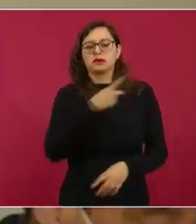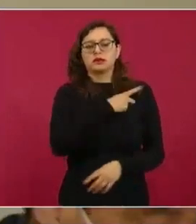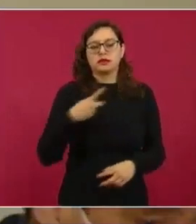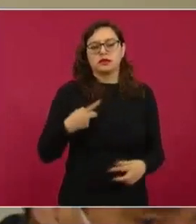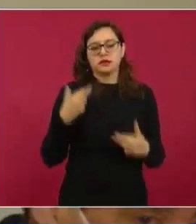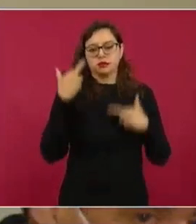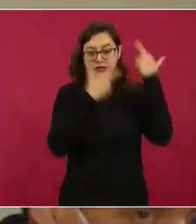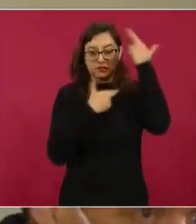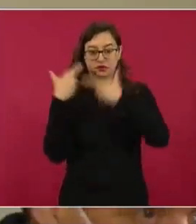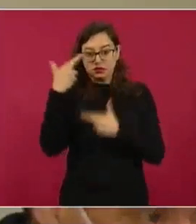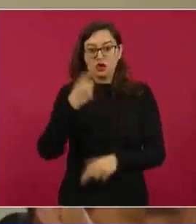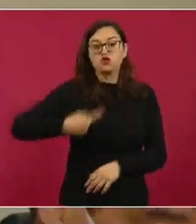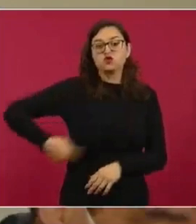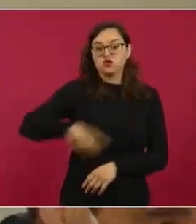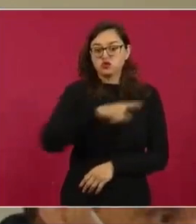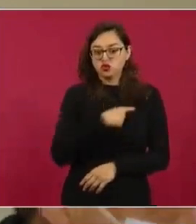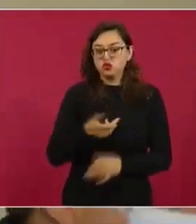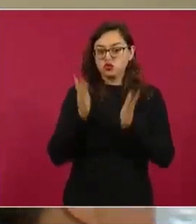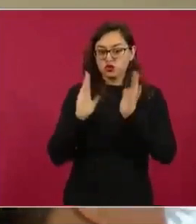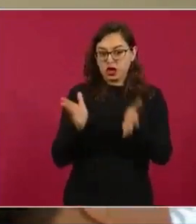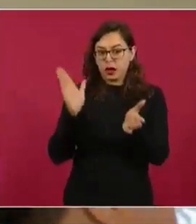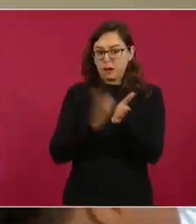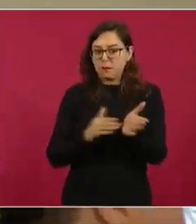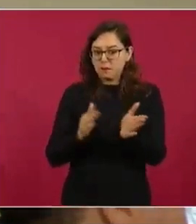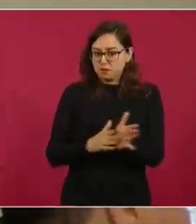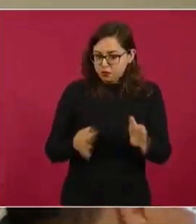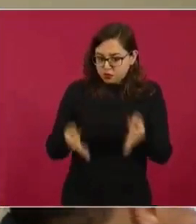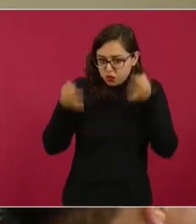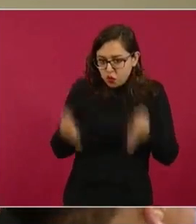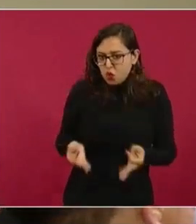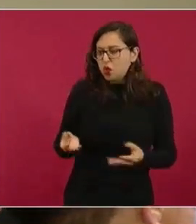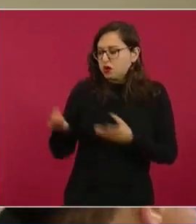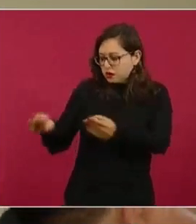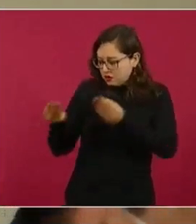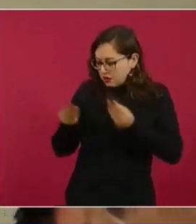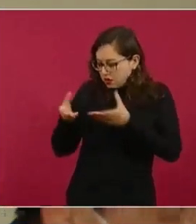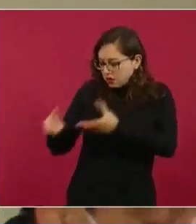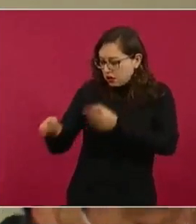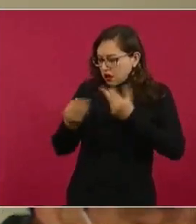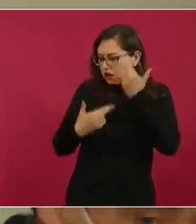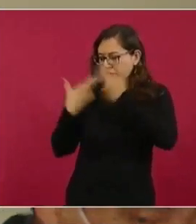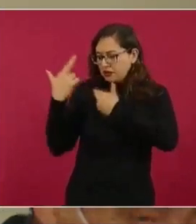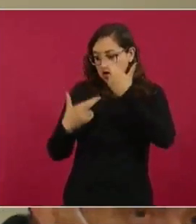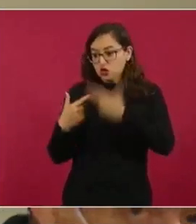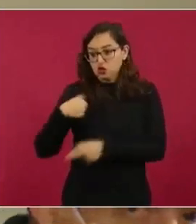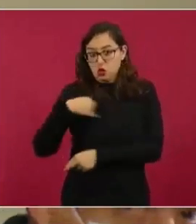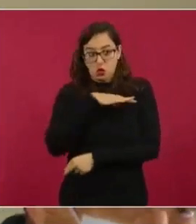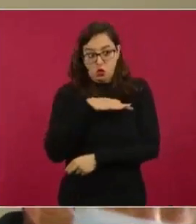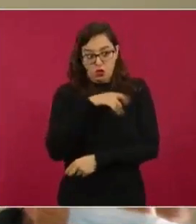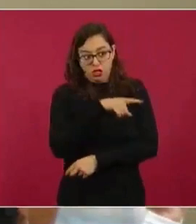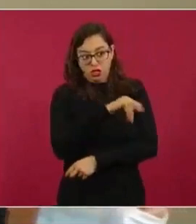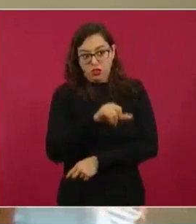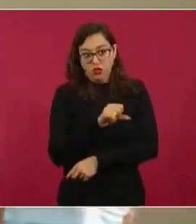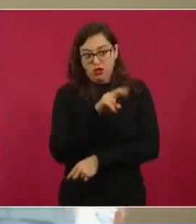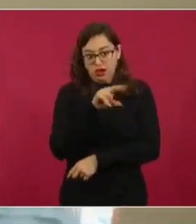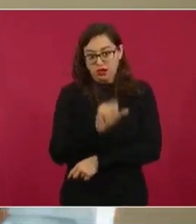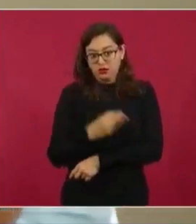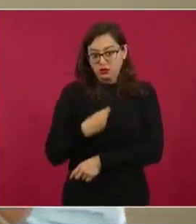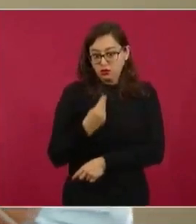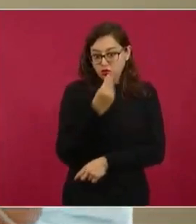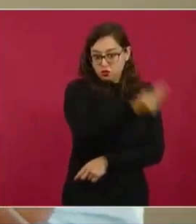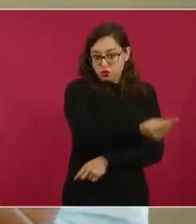documentación original, de hecho, quisiera, presidente, si me permite, dejarle estos documentos para que usted,